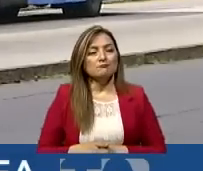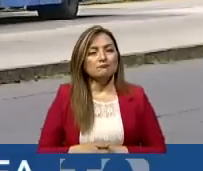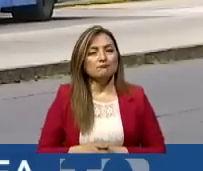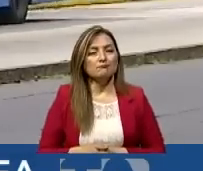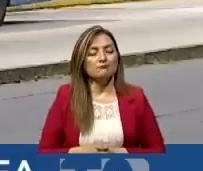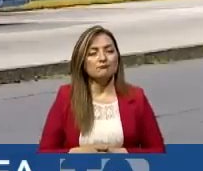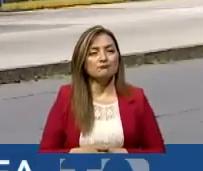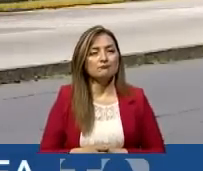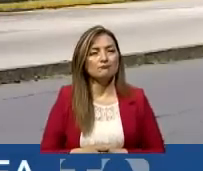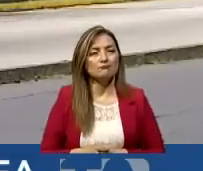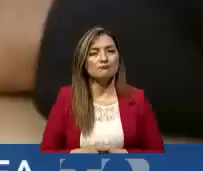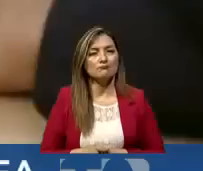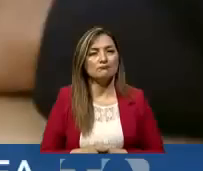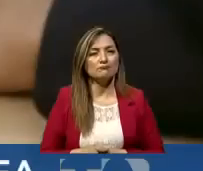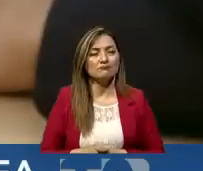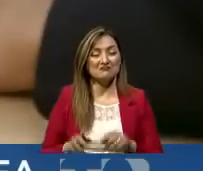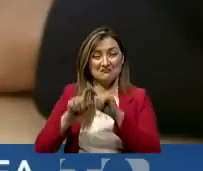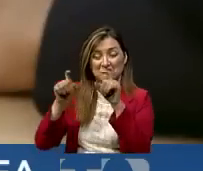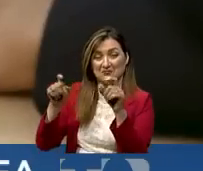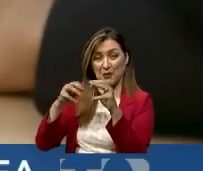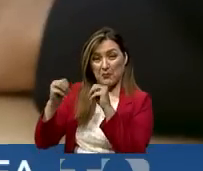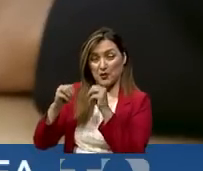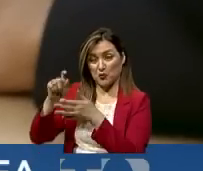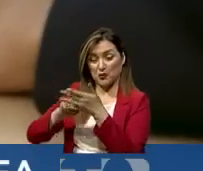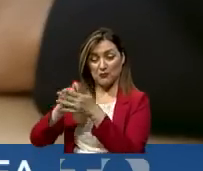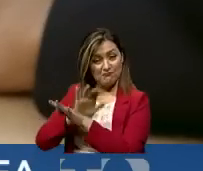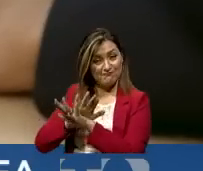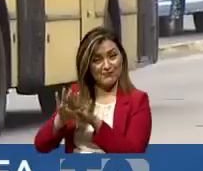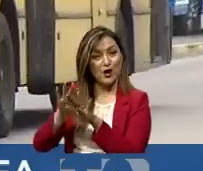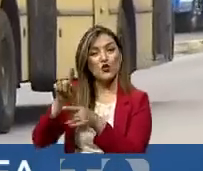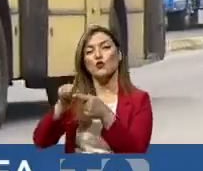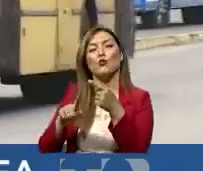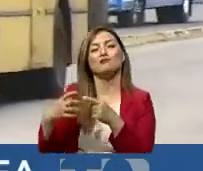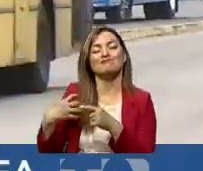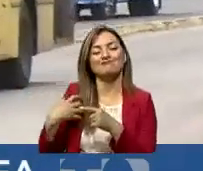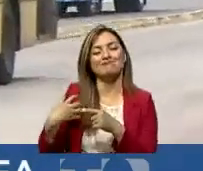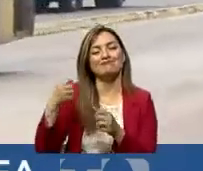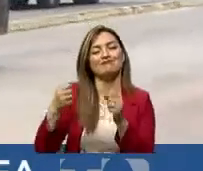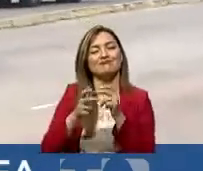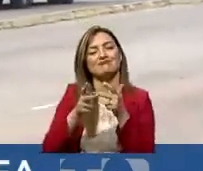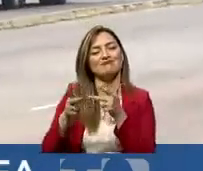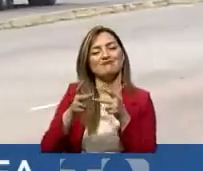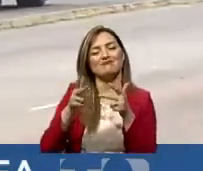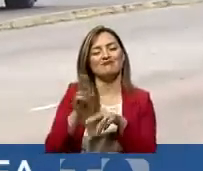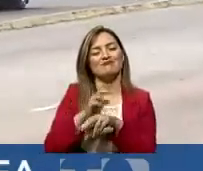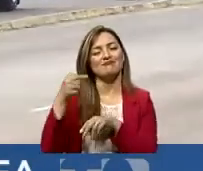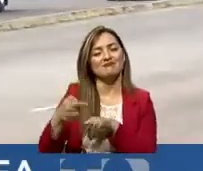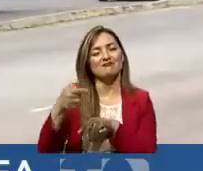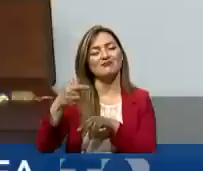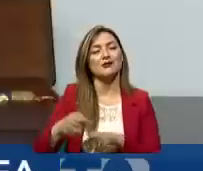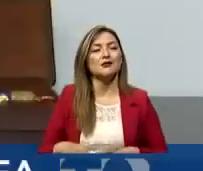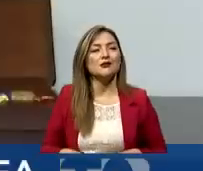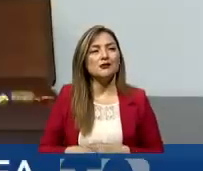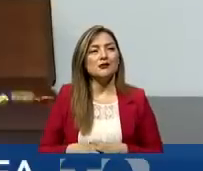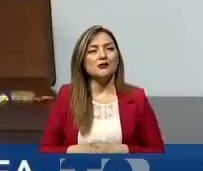los argumentos para dar por terminado el contrato, no pueden hacerlo porque se debe garantizar el transporte de quienes utilizan a diario este